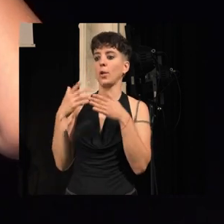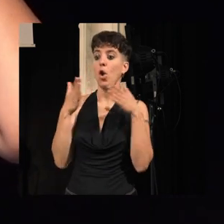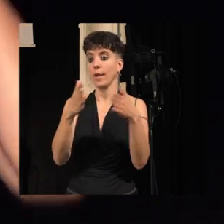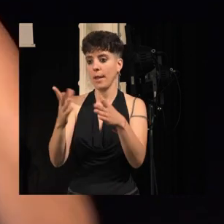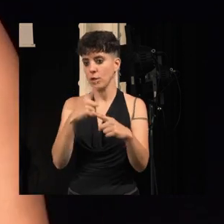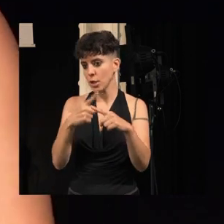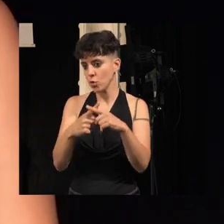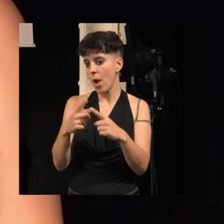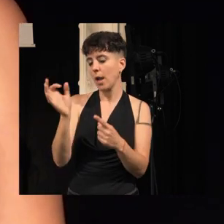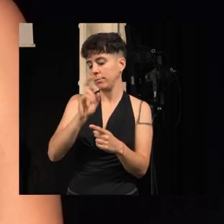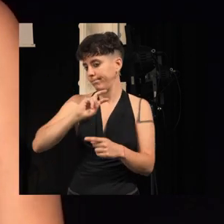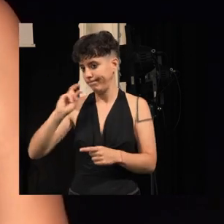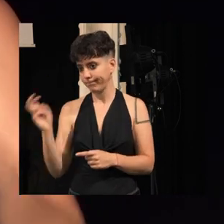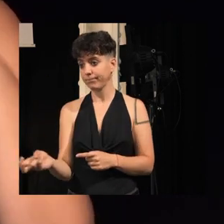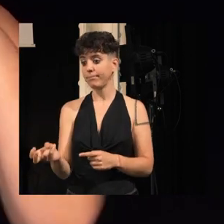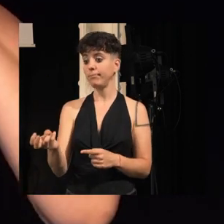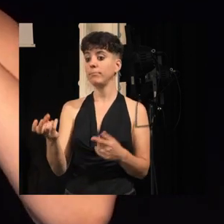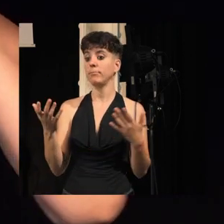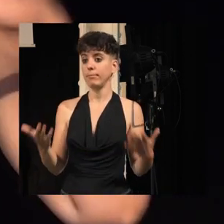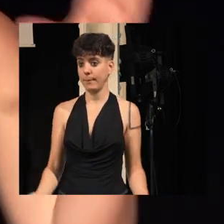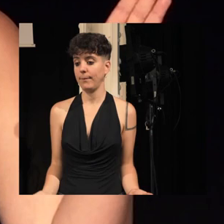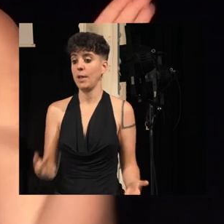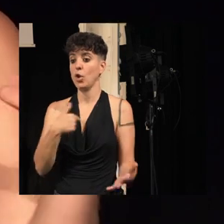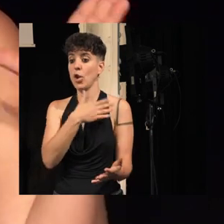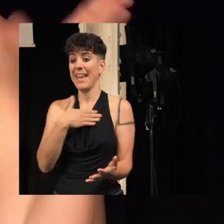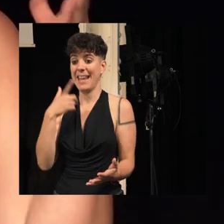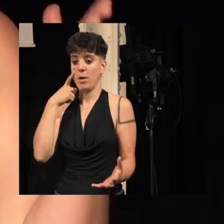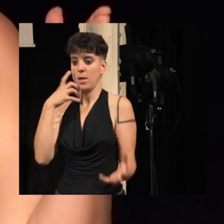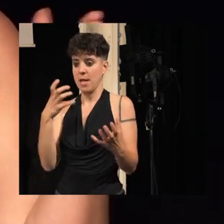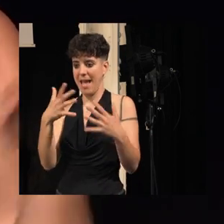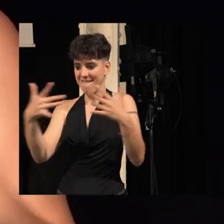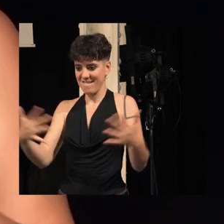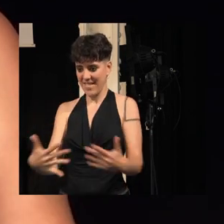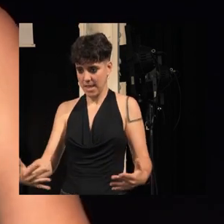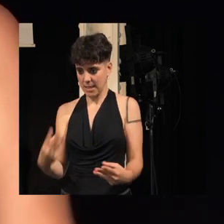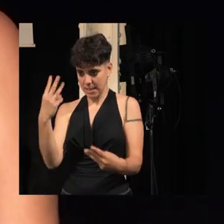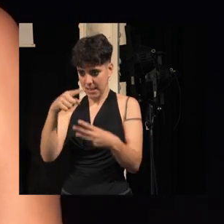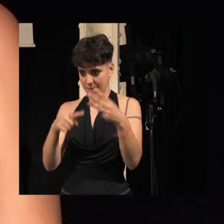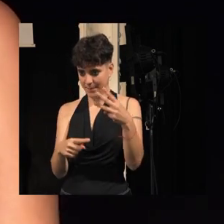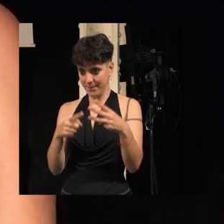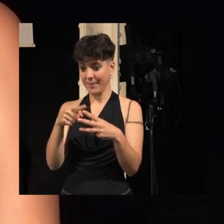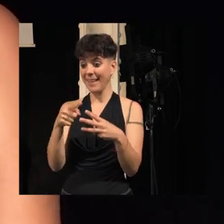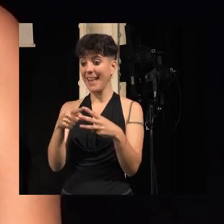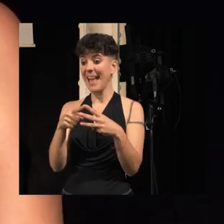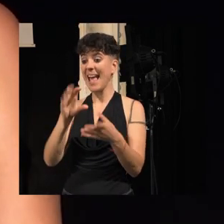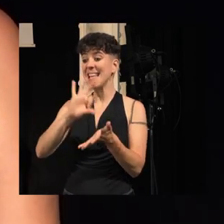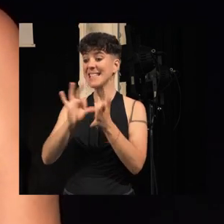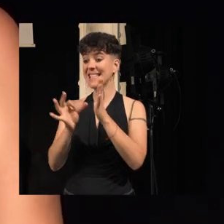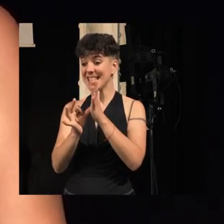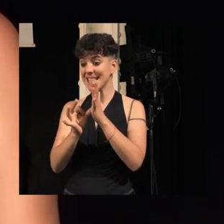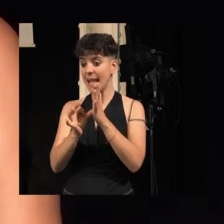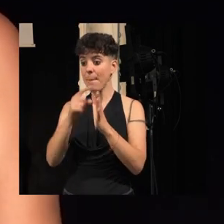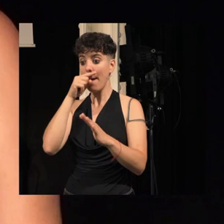nivel económico. Y yo quiero destacar estas 3 grandes frases, que es: erradicar el sistema patriarcal,